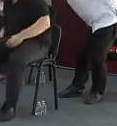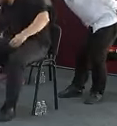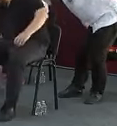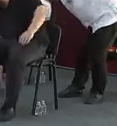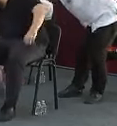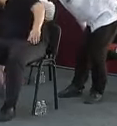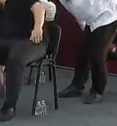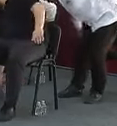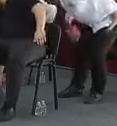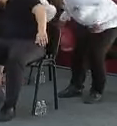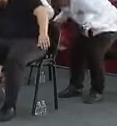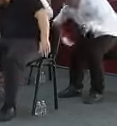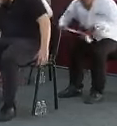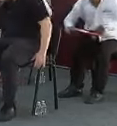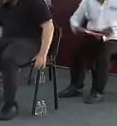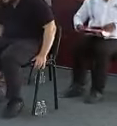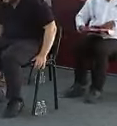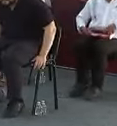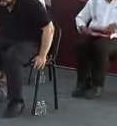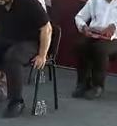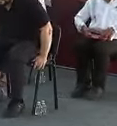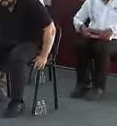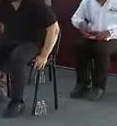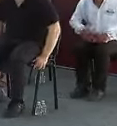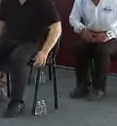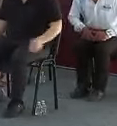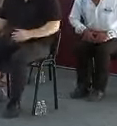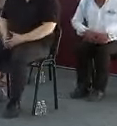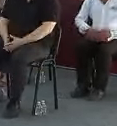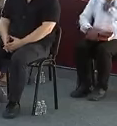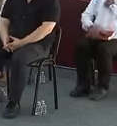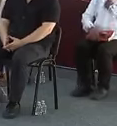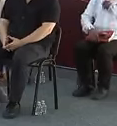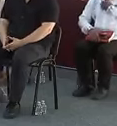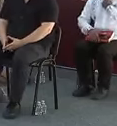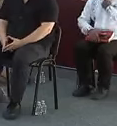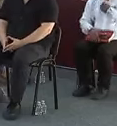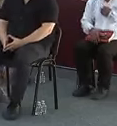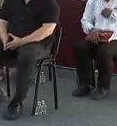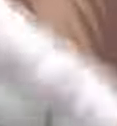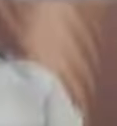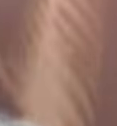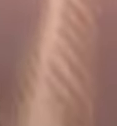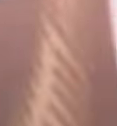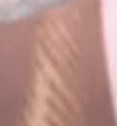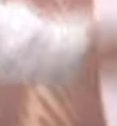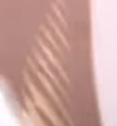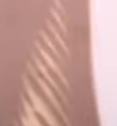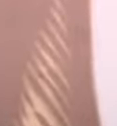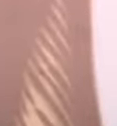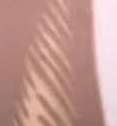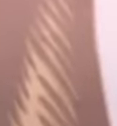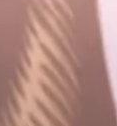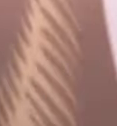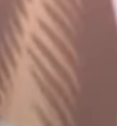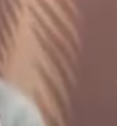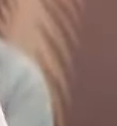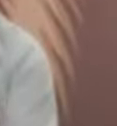Les acompañan el gobernador constitucional del estado de Oaxaca, Salomón Jara Cruz.